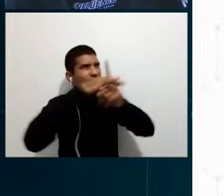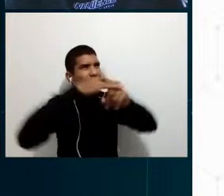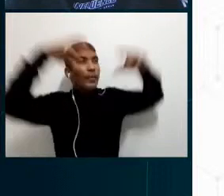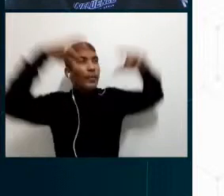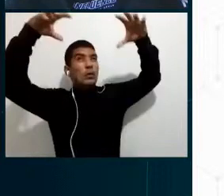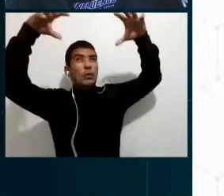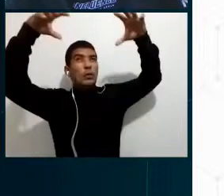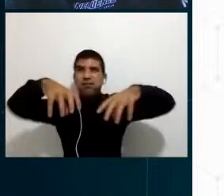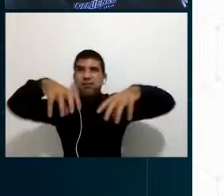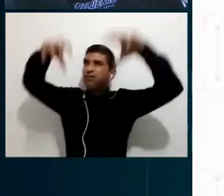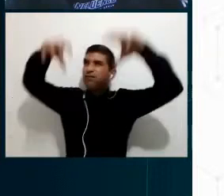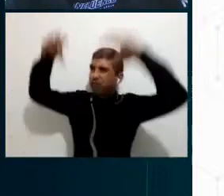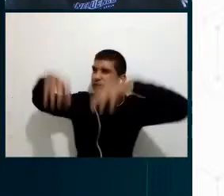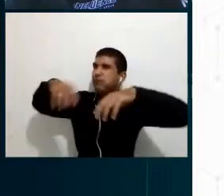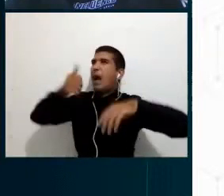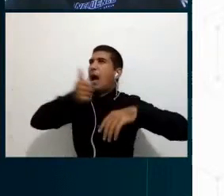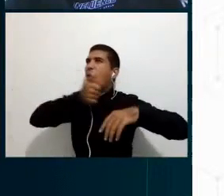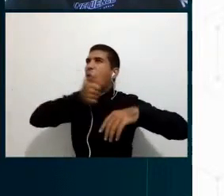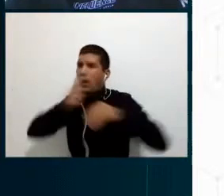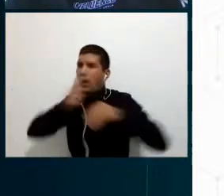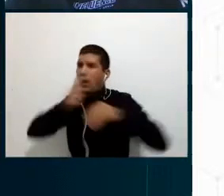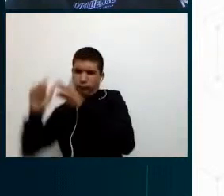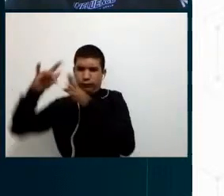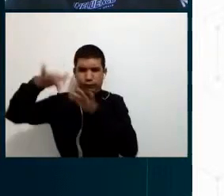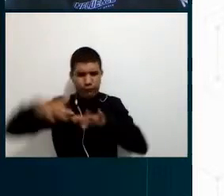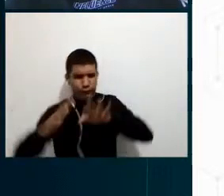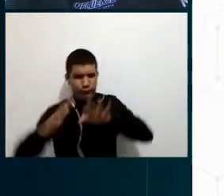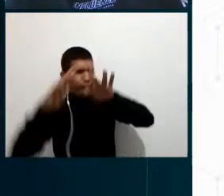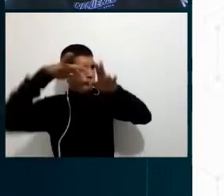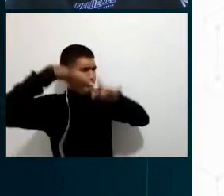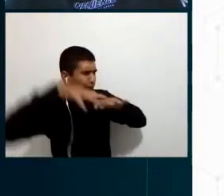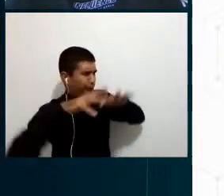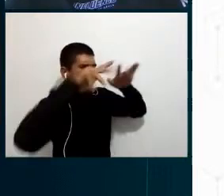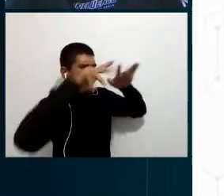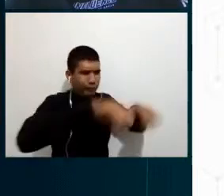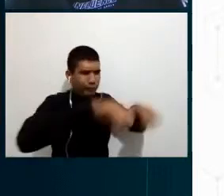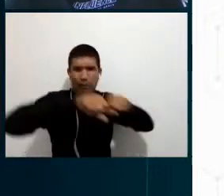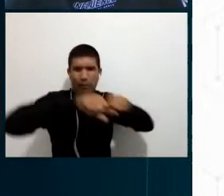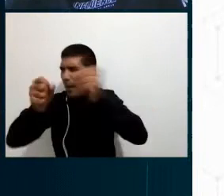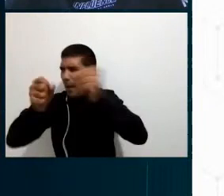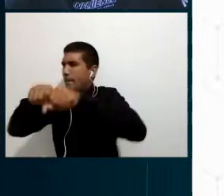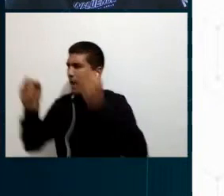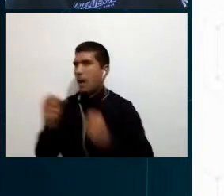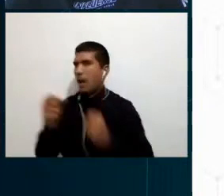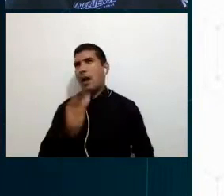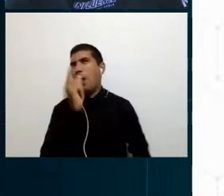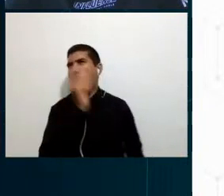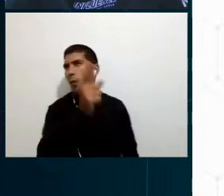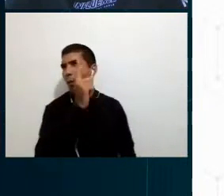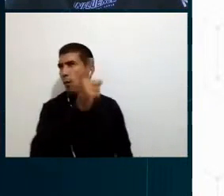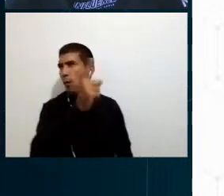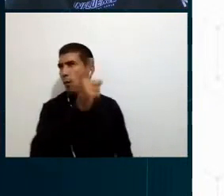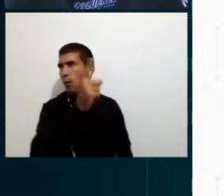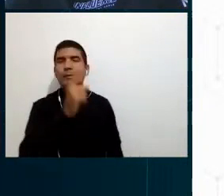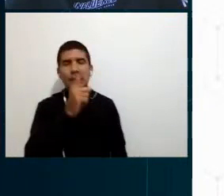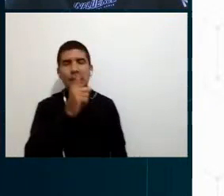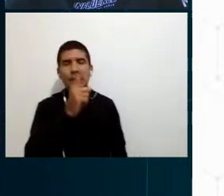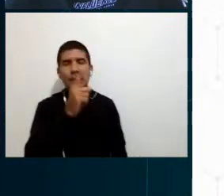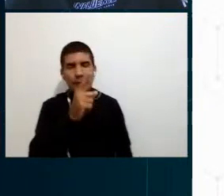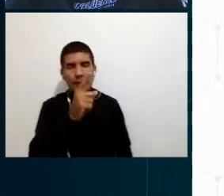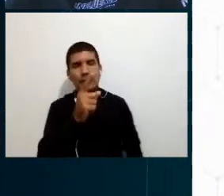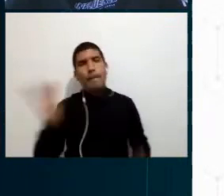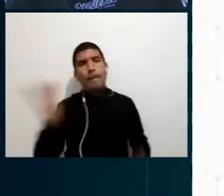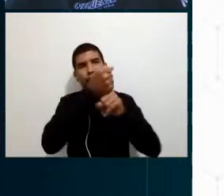actualmente como aislante o interrupción del arco eléctrico. En el negocio de transmisión